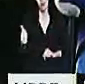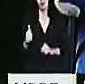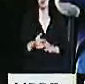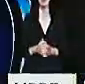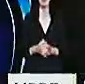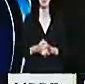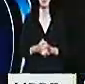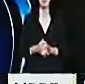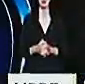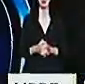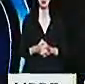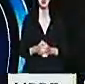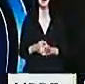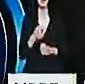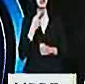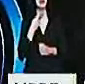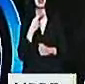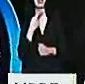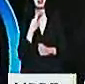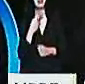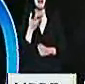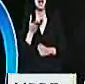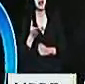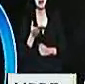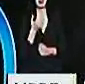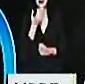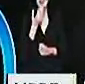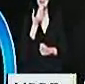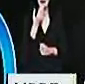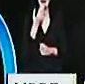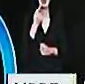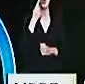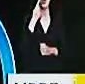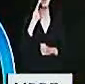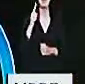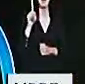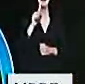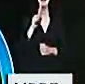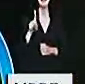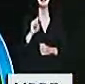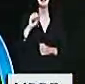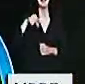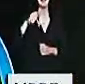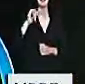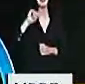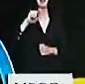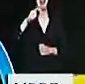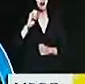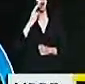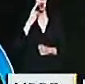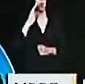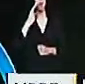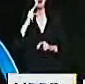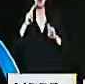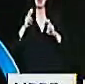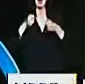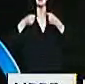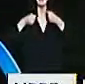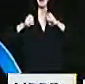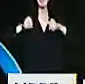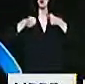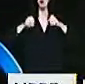nosotros. Bien, interesante la visión también de Santiago desde el punto de vista del deporte, ¿no? Que a veces también consigue